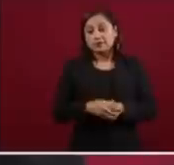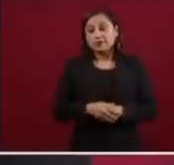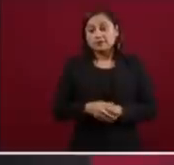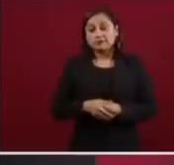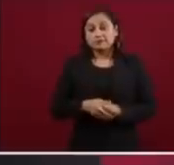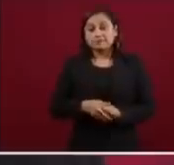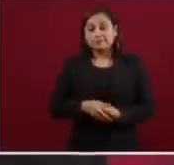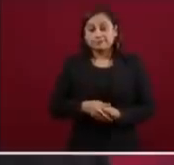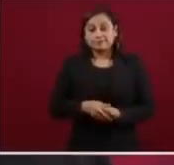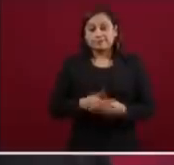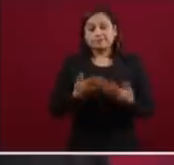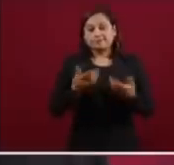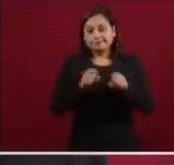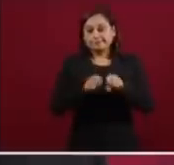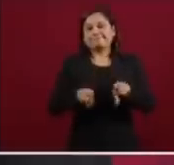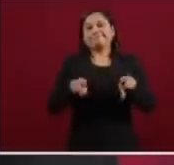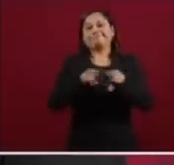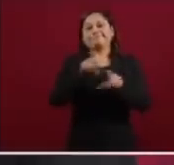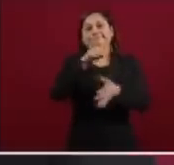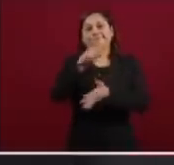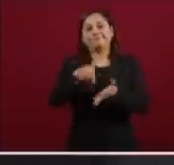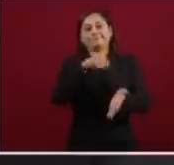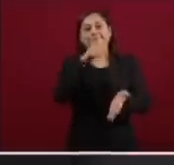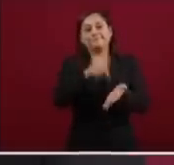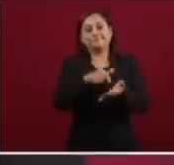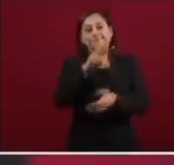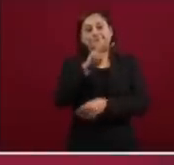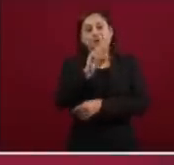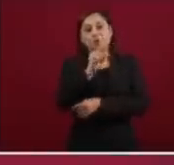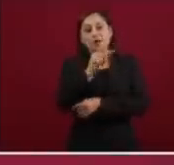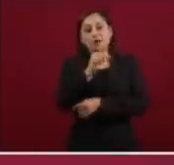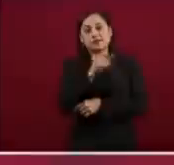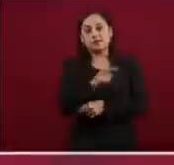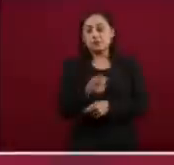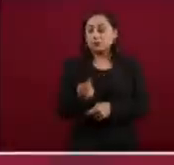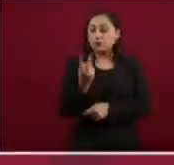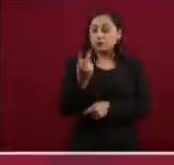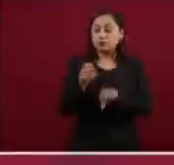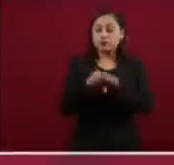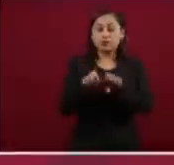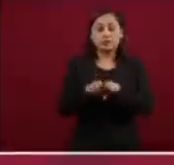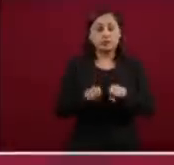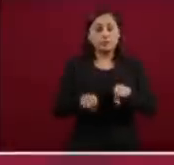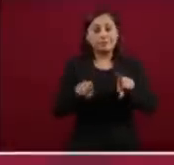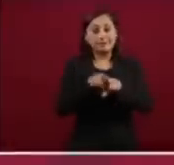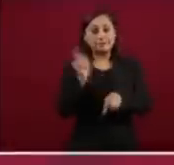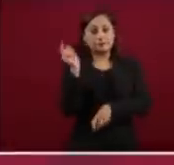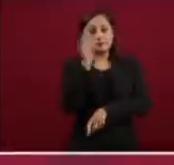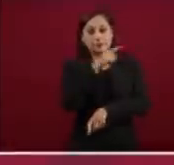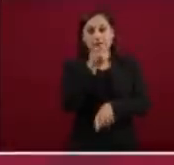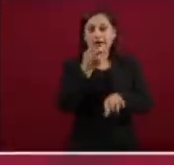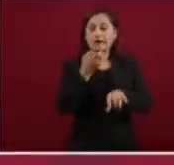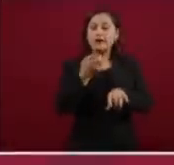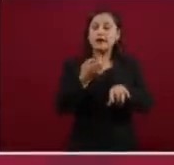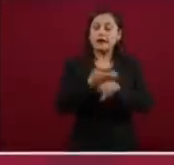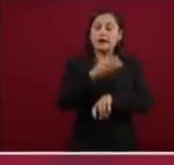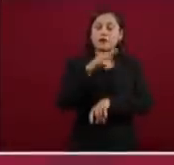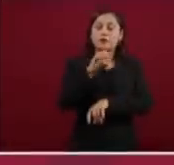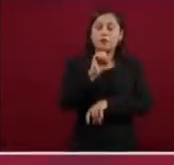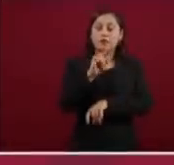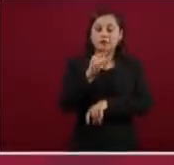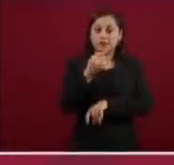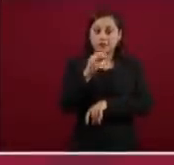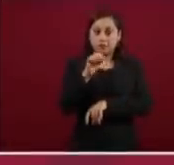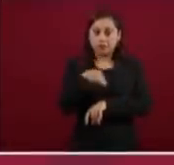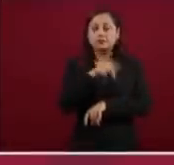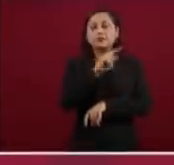en washington los dos ganados en washington y se realizaron